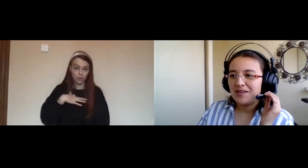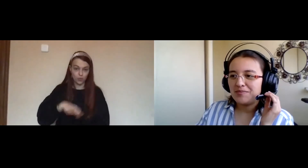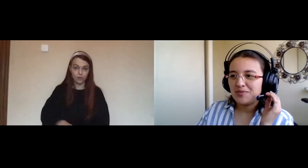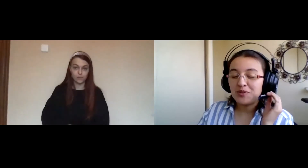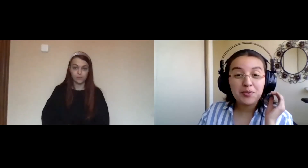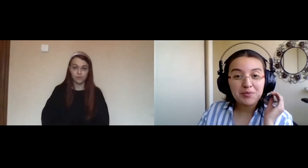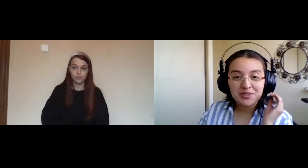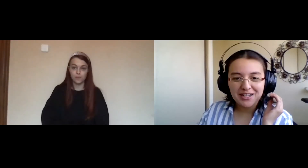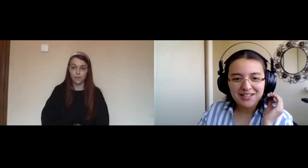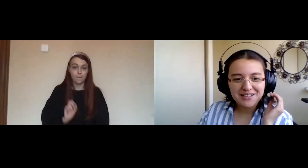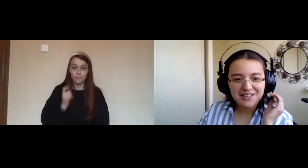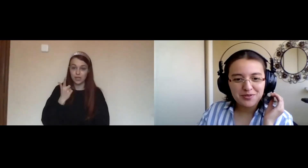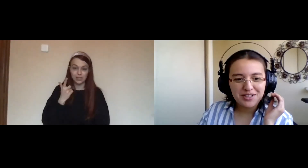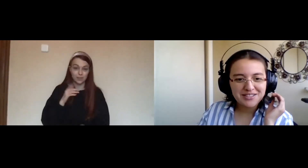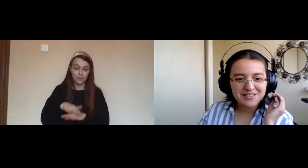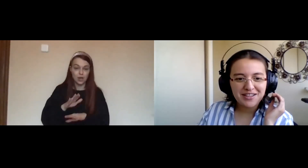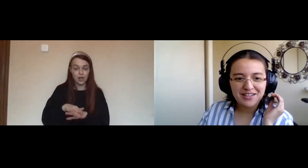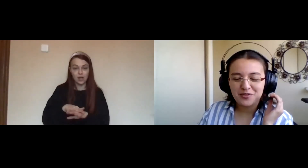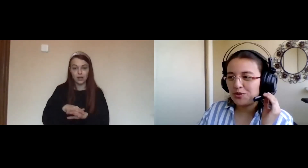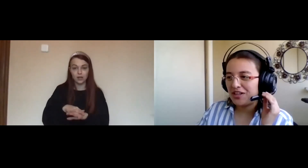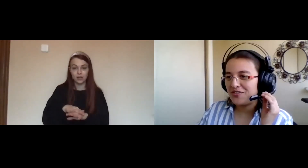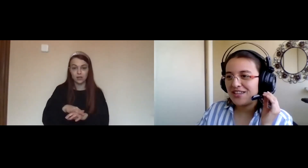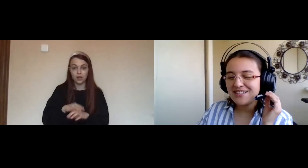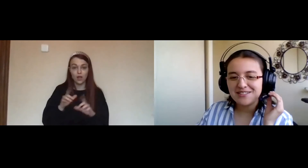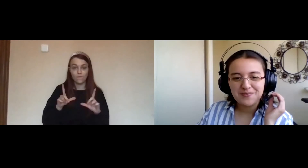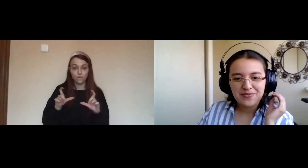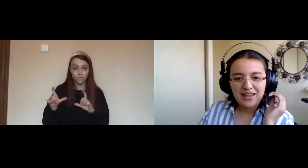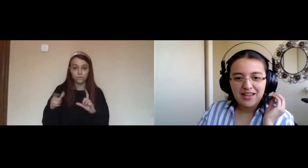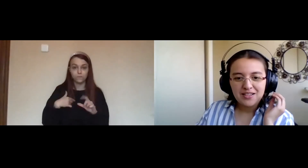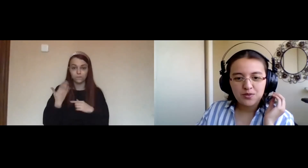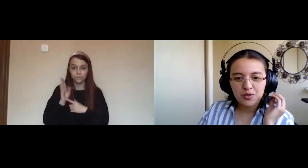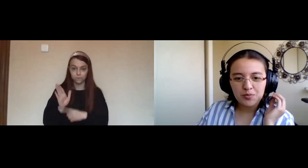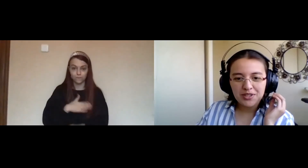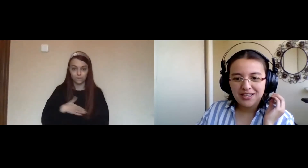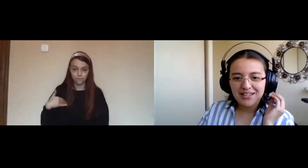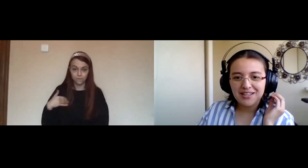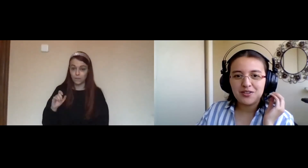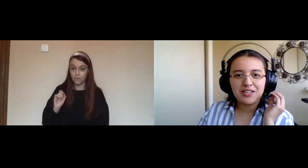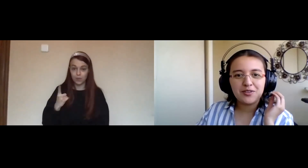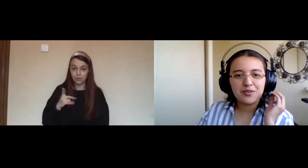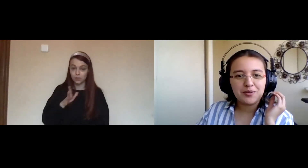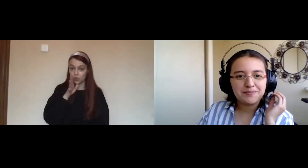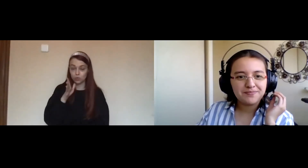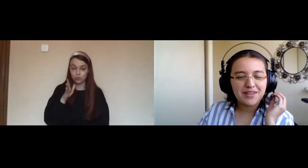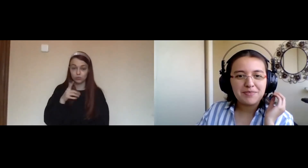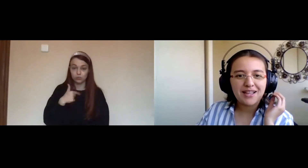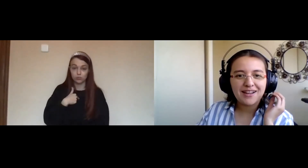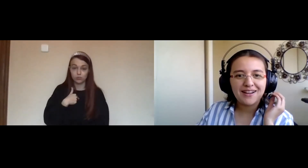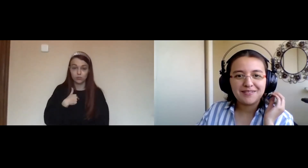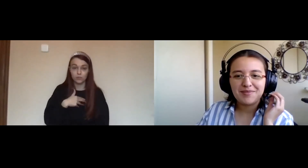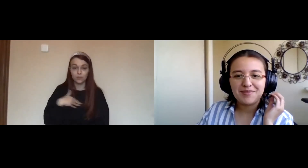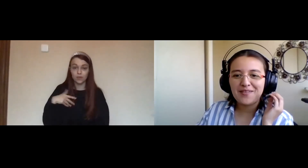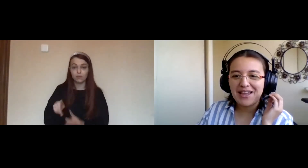sobre todo para mostrarles algunas fotografías. sobre todo porque los quiero